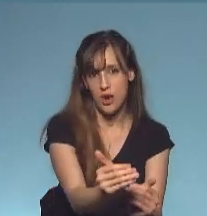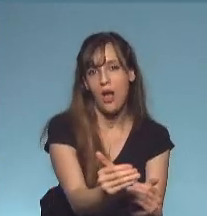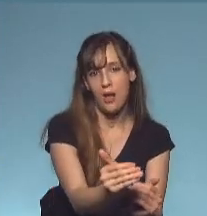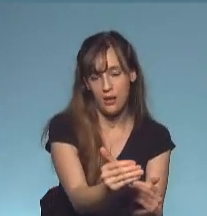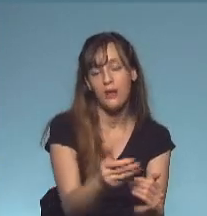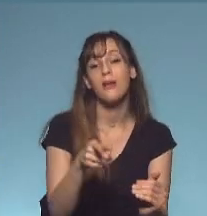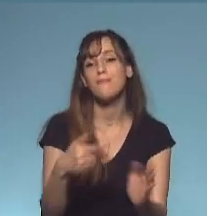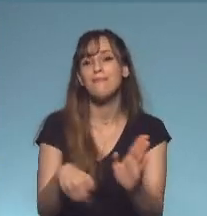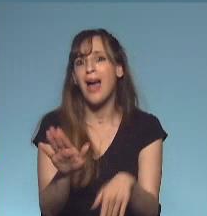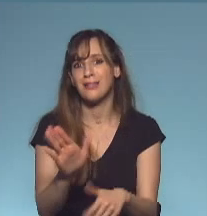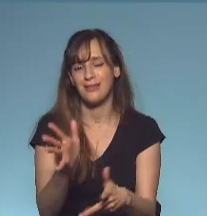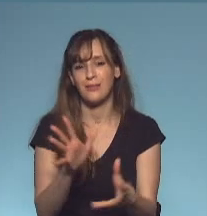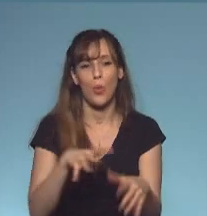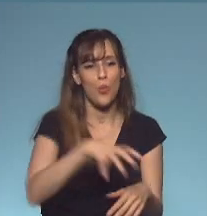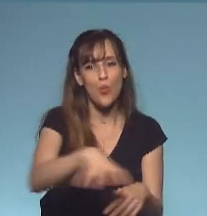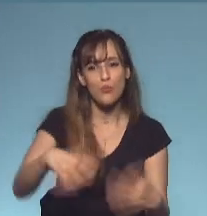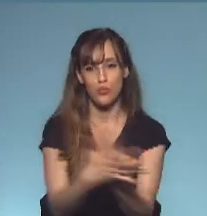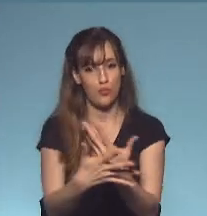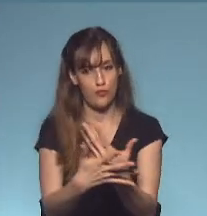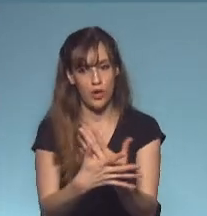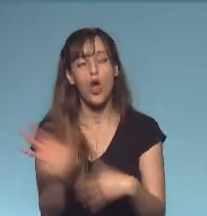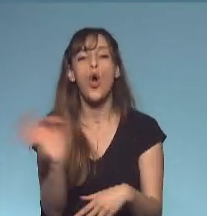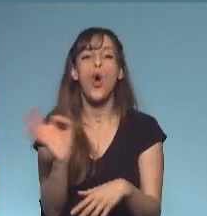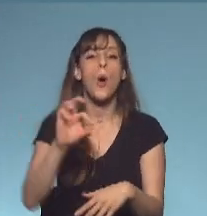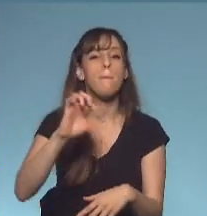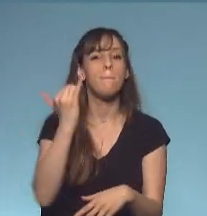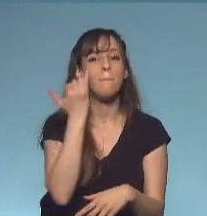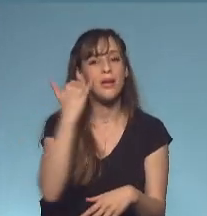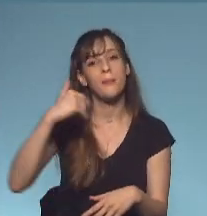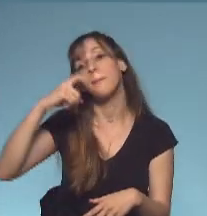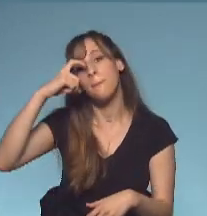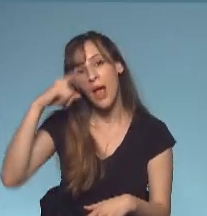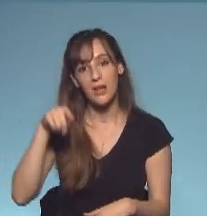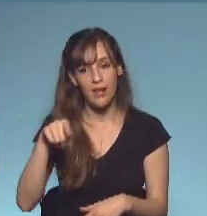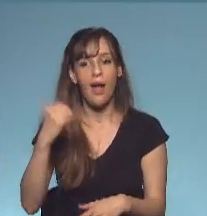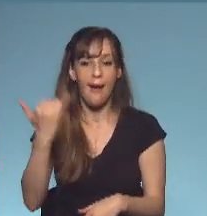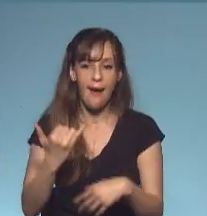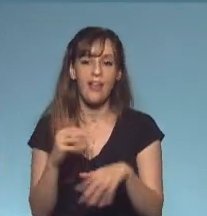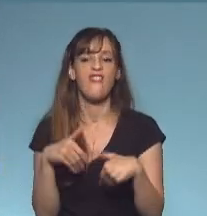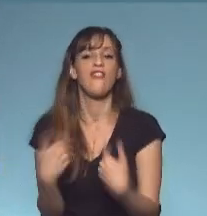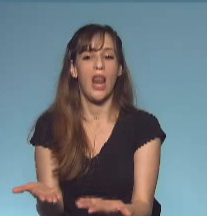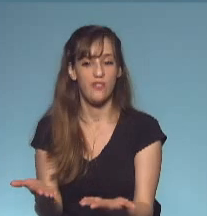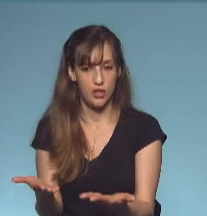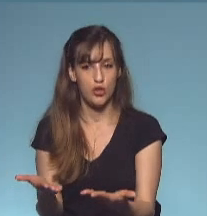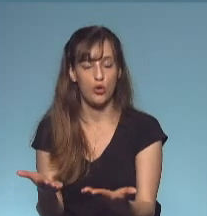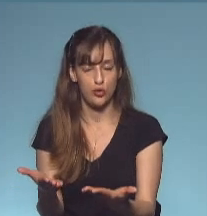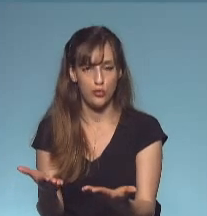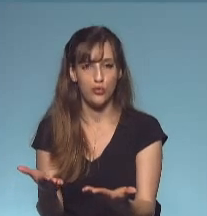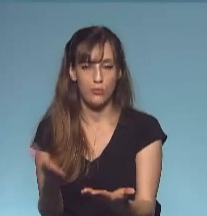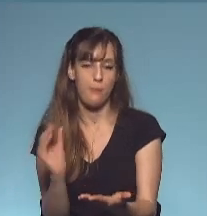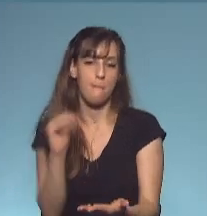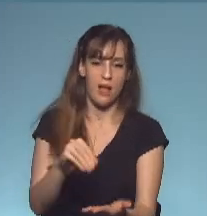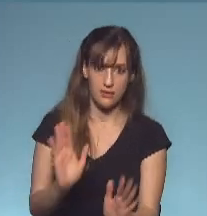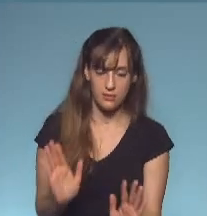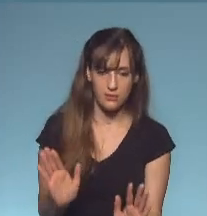que más sufrieron o las empresas más pequeñas tengan beneficios adicionales. Y